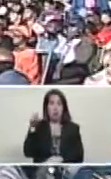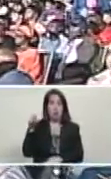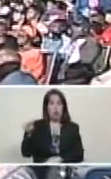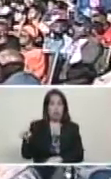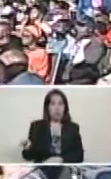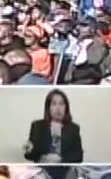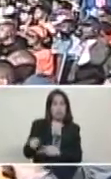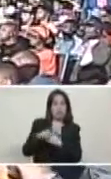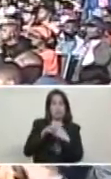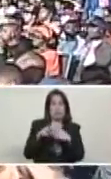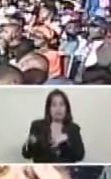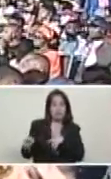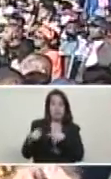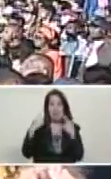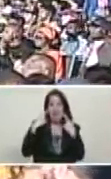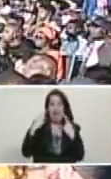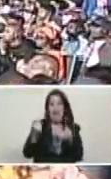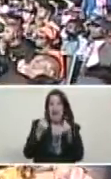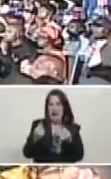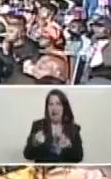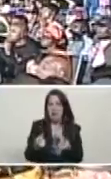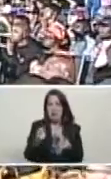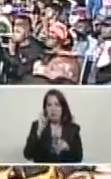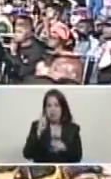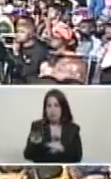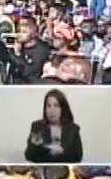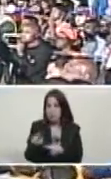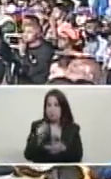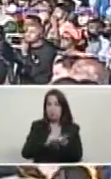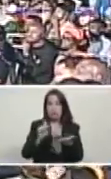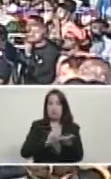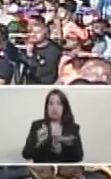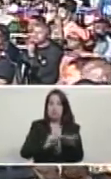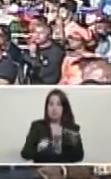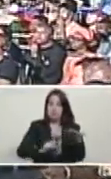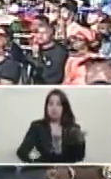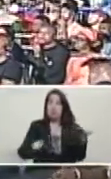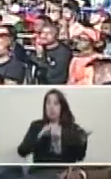se había visto en la historia de venezuela debe quedar registrada